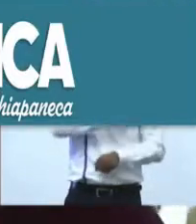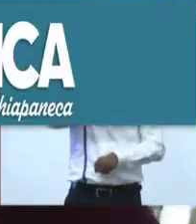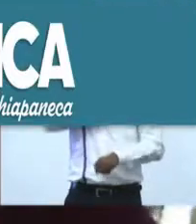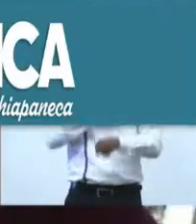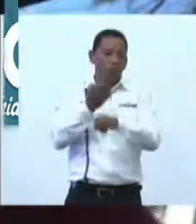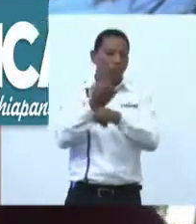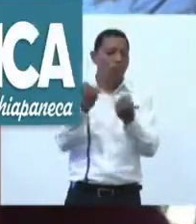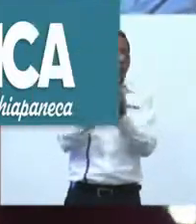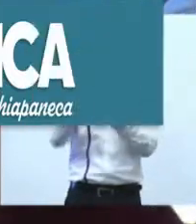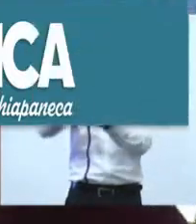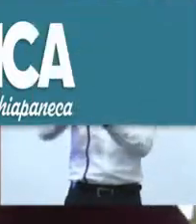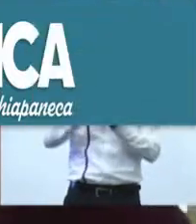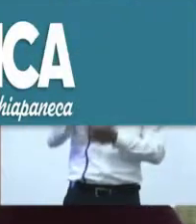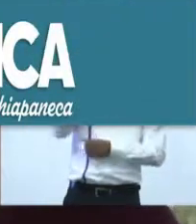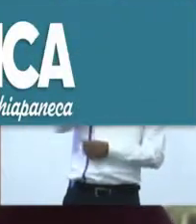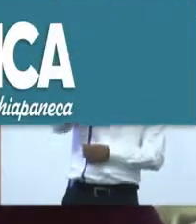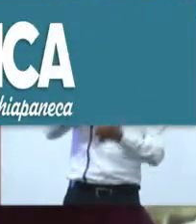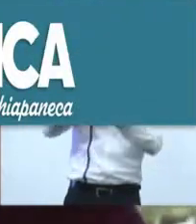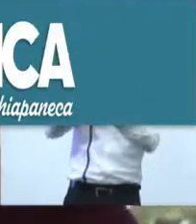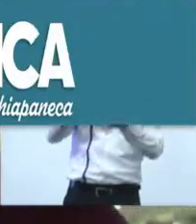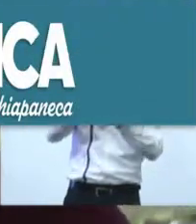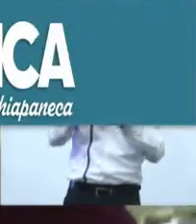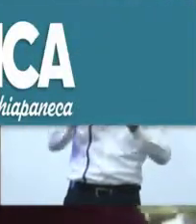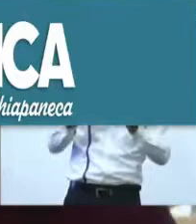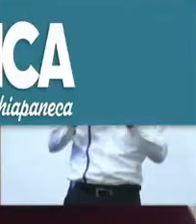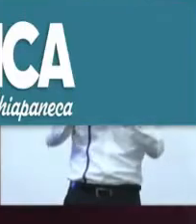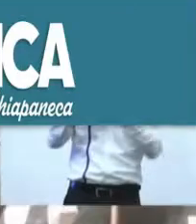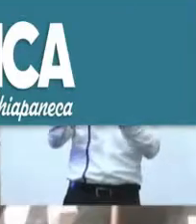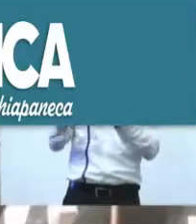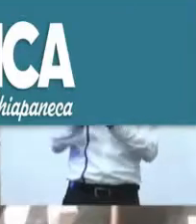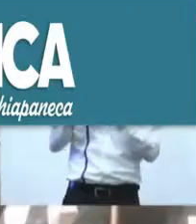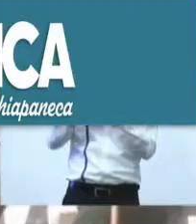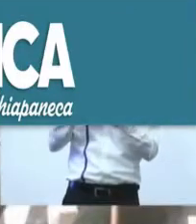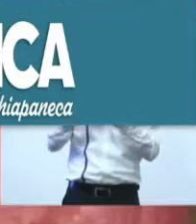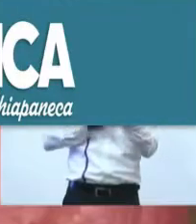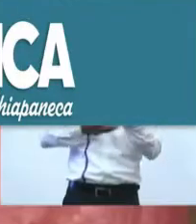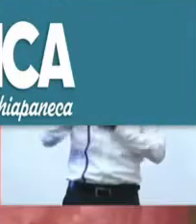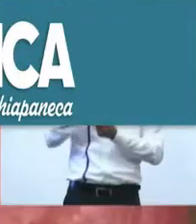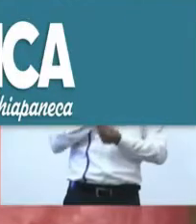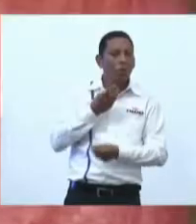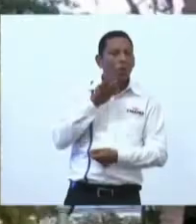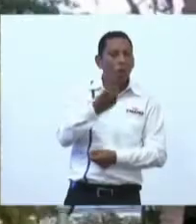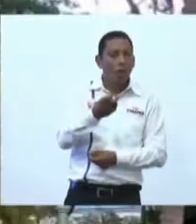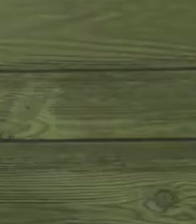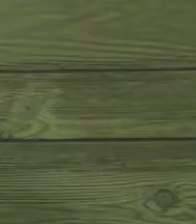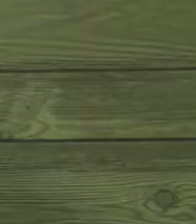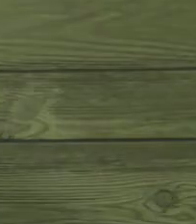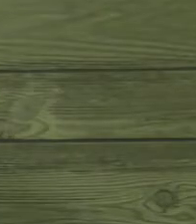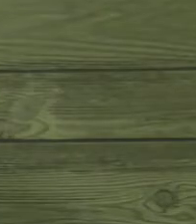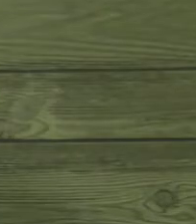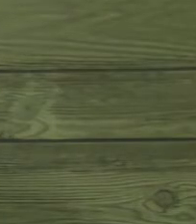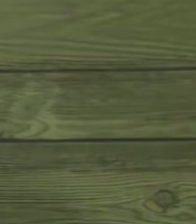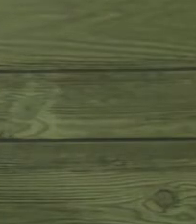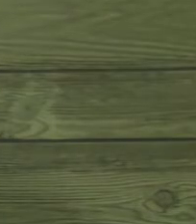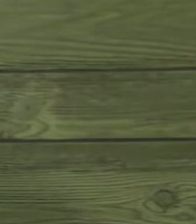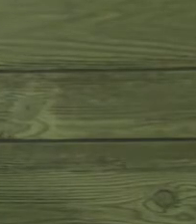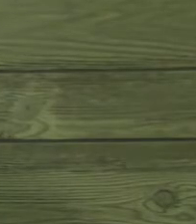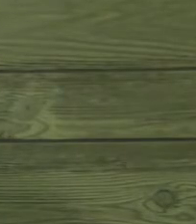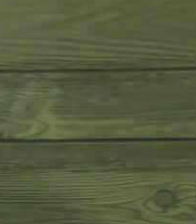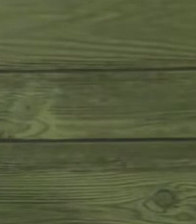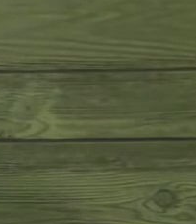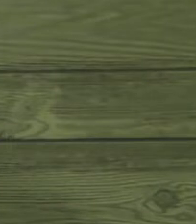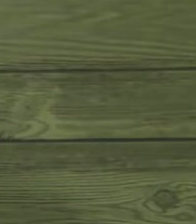campañas de prevención y detección del cáncer de mama y cervicouterino. Esto le ha valido al gobierno de Morales Vázquez un avance